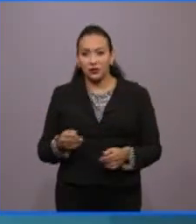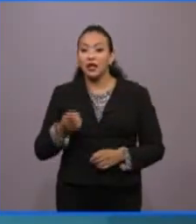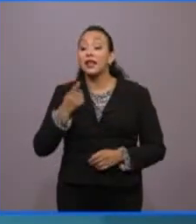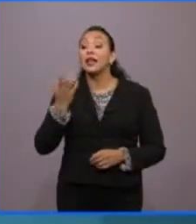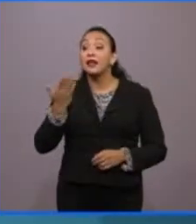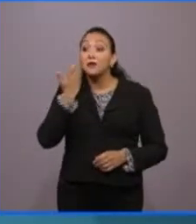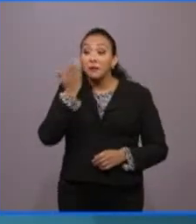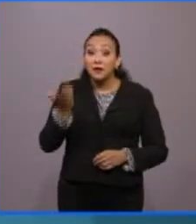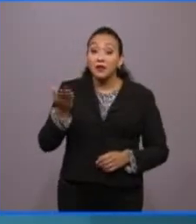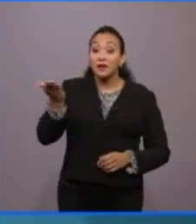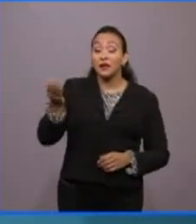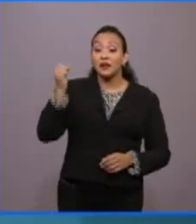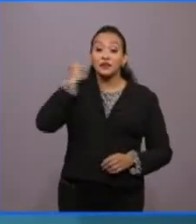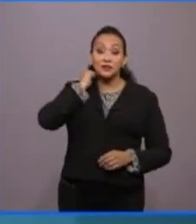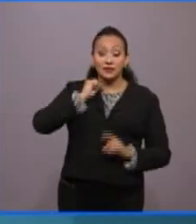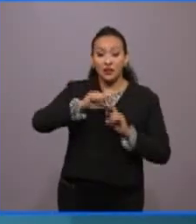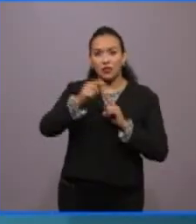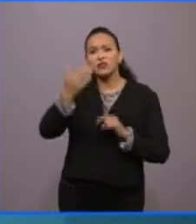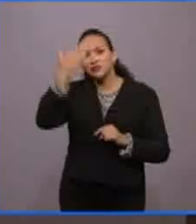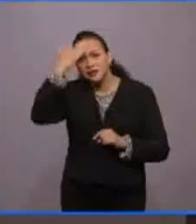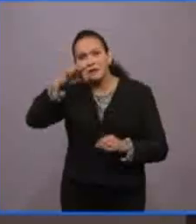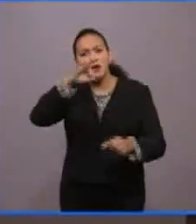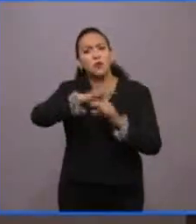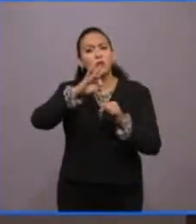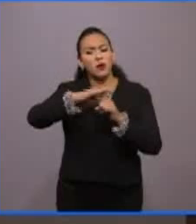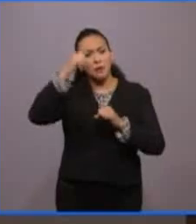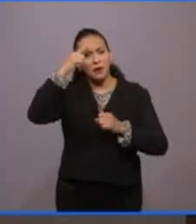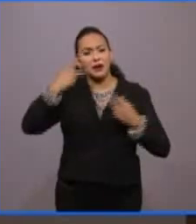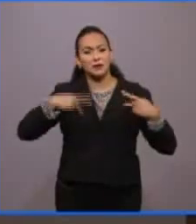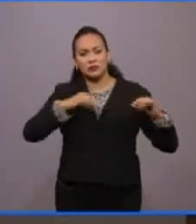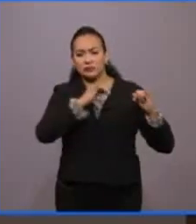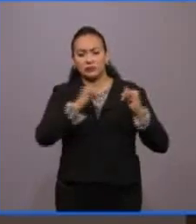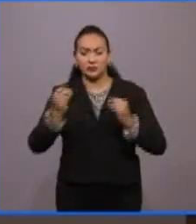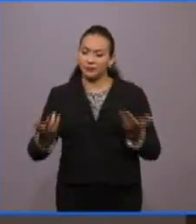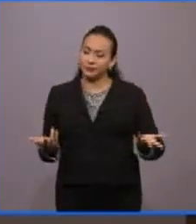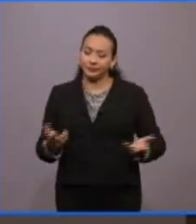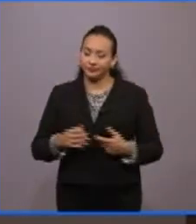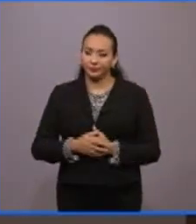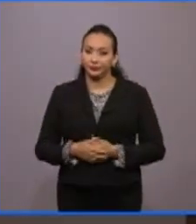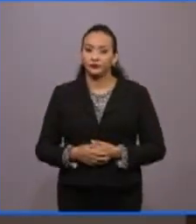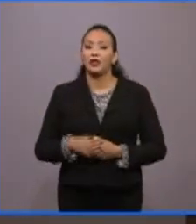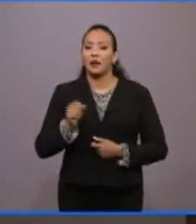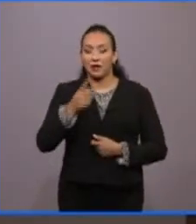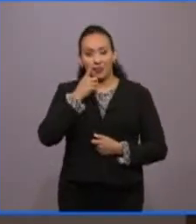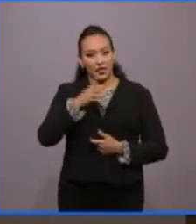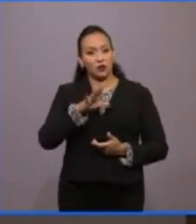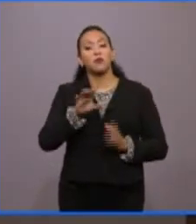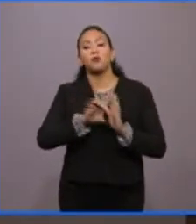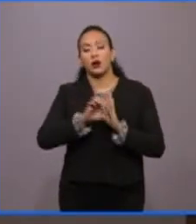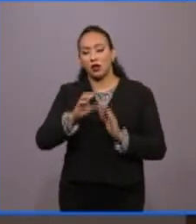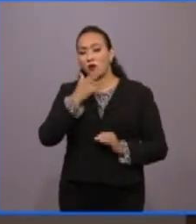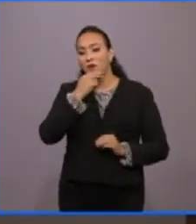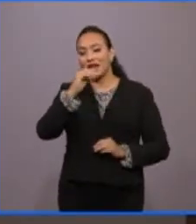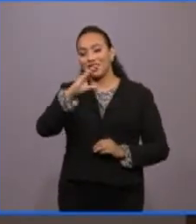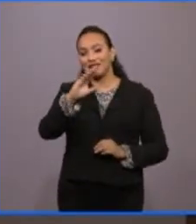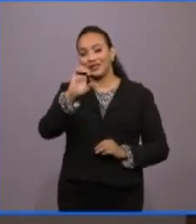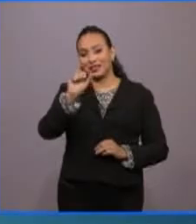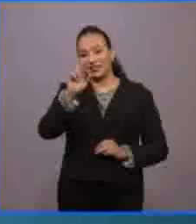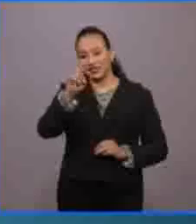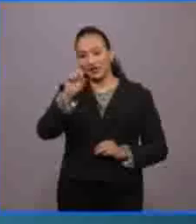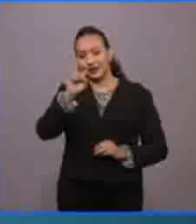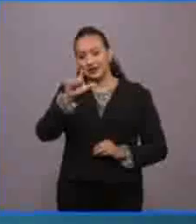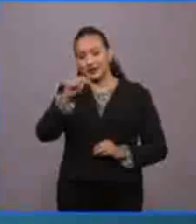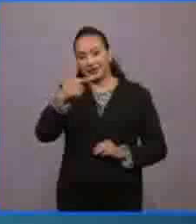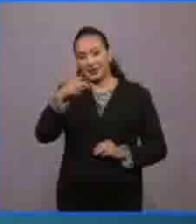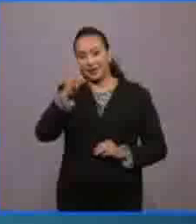la votación obtenida por las personas postuladas en lo individual. Asimismo, rechaza que César Salgado Alpizar no cuente con